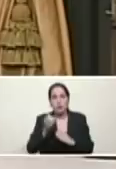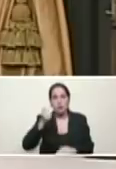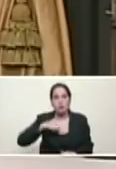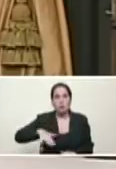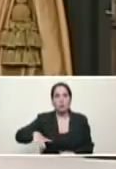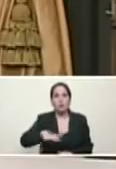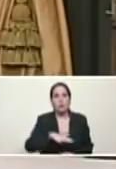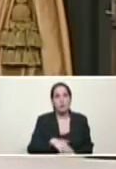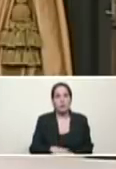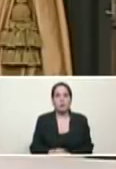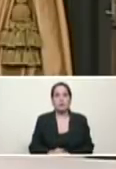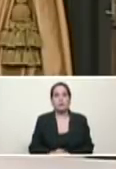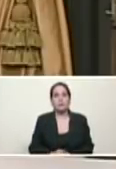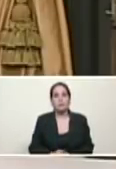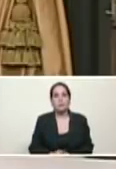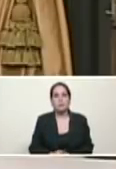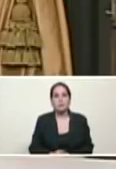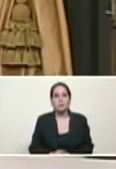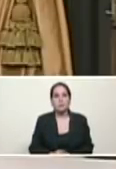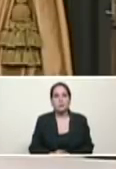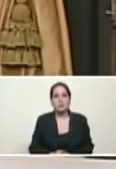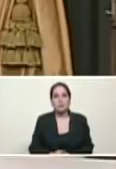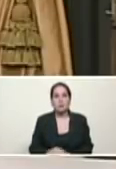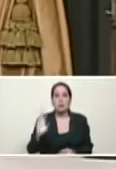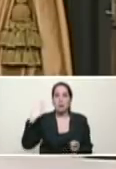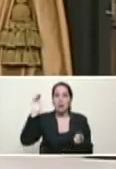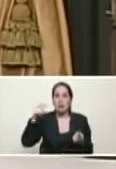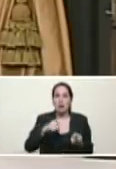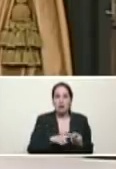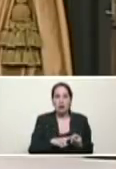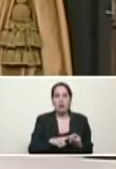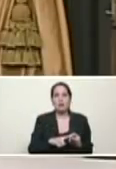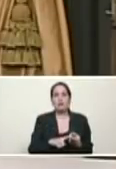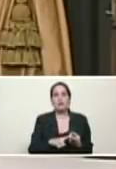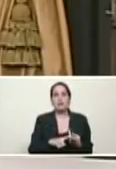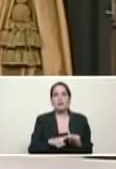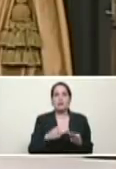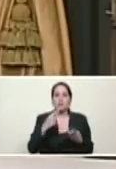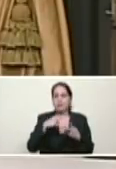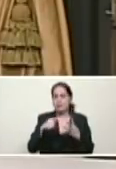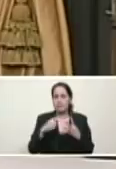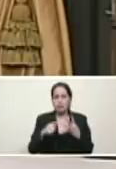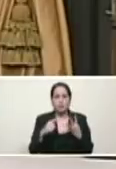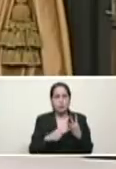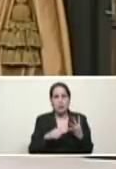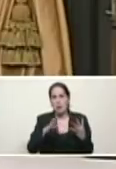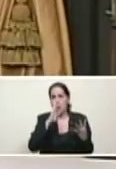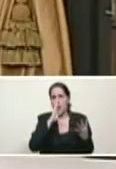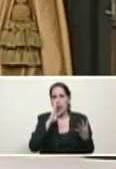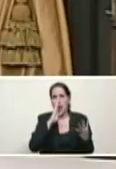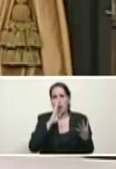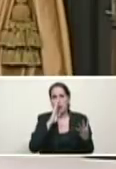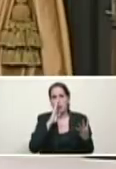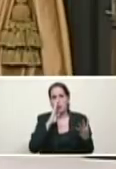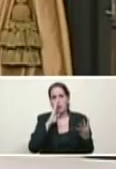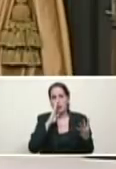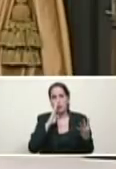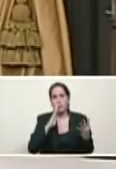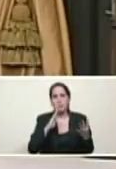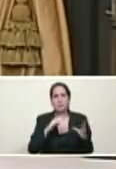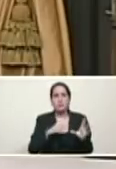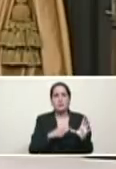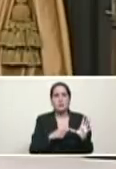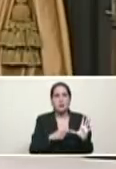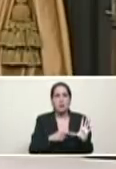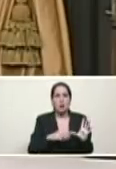Bueno, Guasdualito, Maracay, Turmero, La Victoria, Barinas, Sabaneta, Ciudad